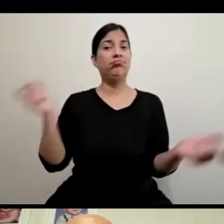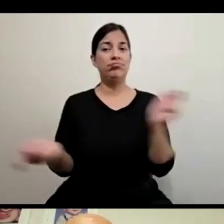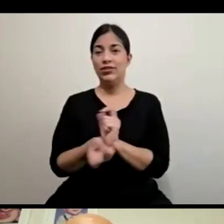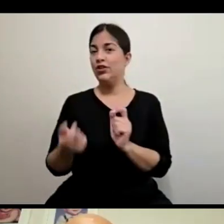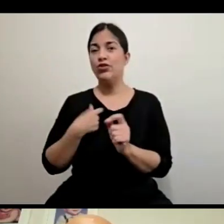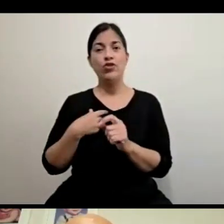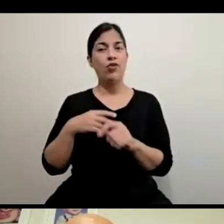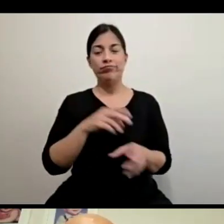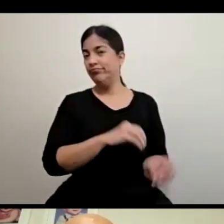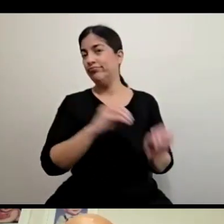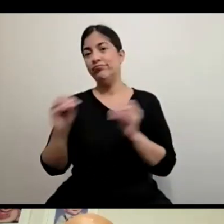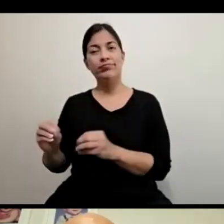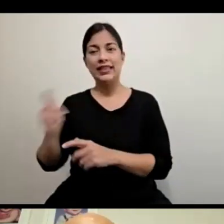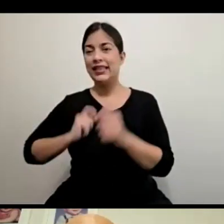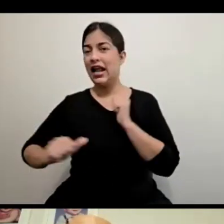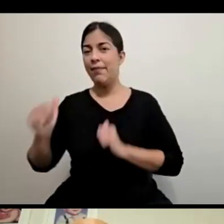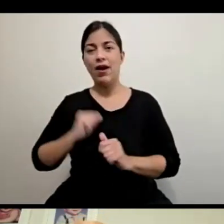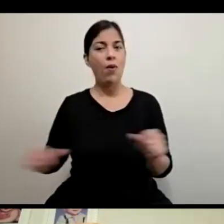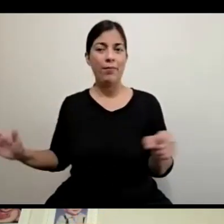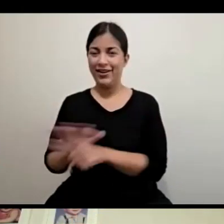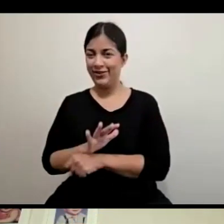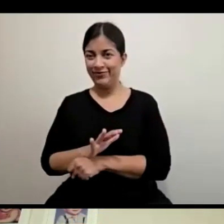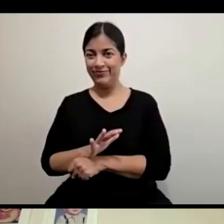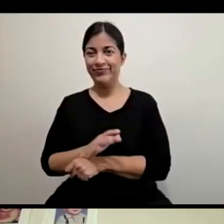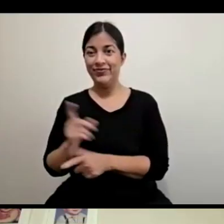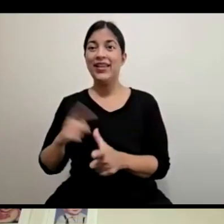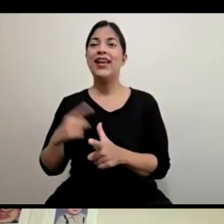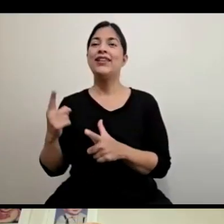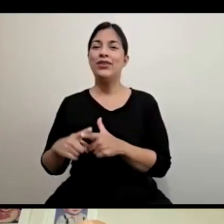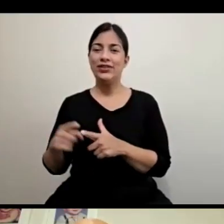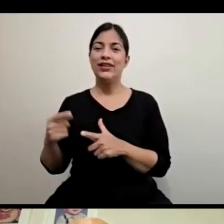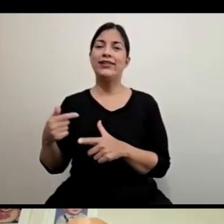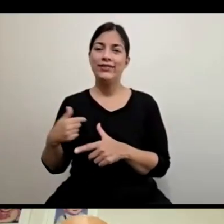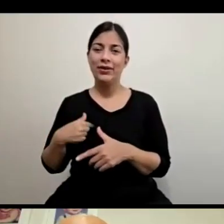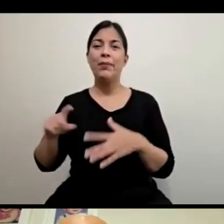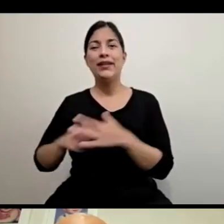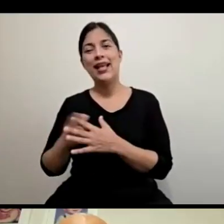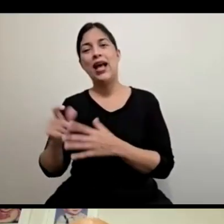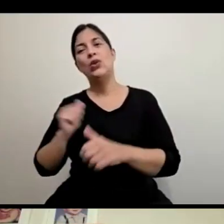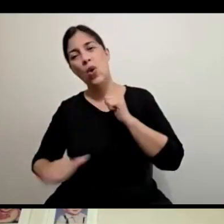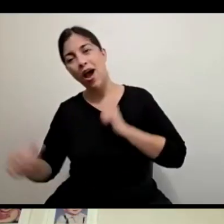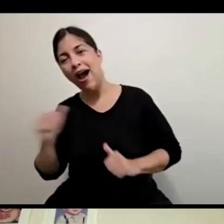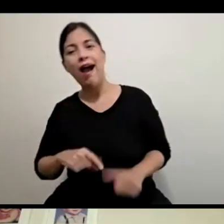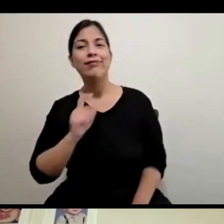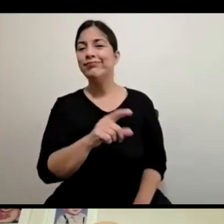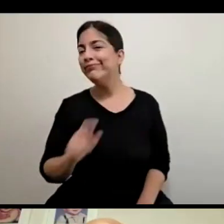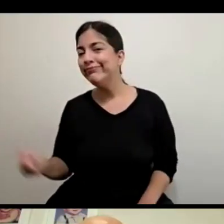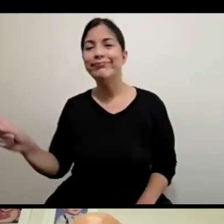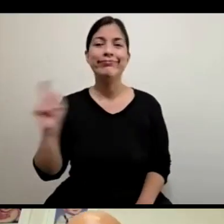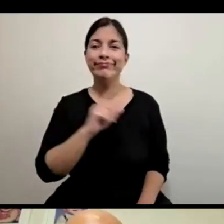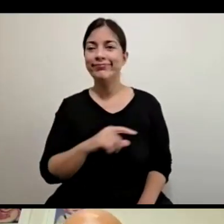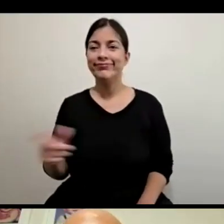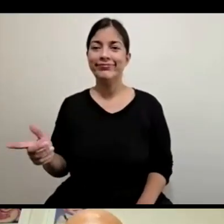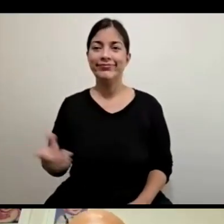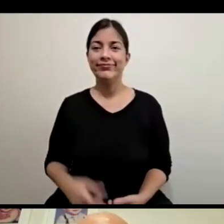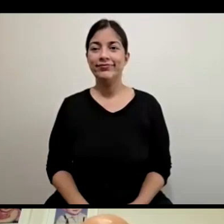vine para drama completamente. Y ahí fue que, como tú dijiste, me cogieron y me pusieron a actuar, a hacerlo, porque entonces en drama lo que había